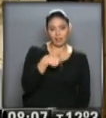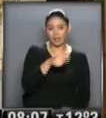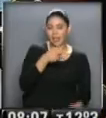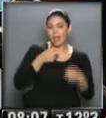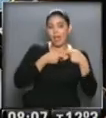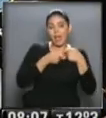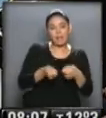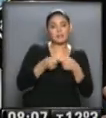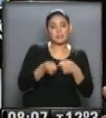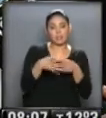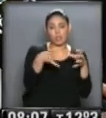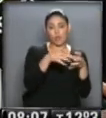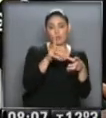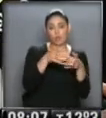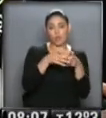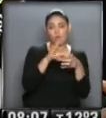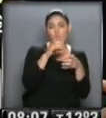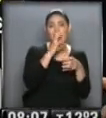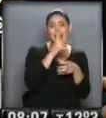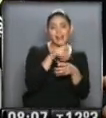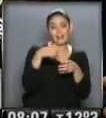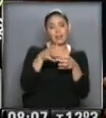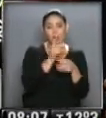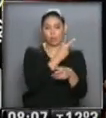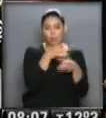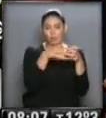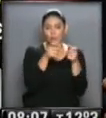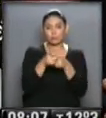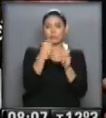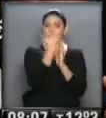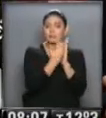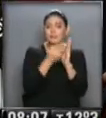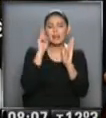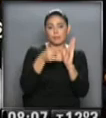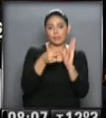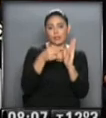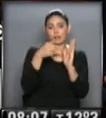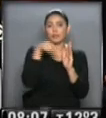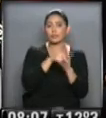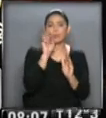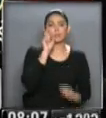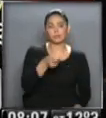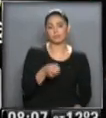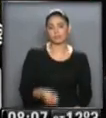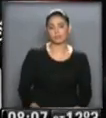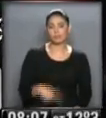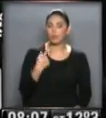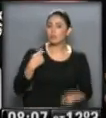que le exige al Grupo Cablevisión y al Grupo Clarín cumplir la grilla mientras se resuelve la cuestión de fondo y no lo hacen. Por lo tanto,